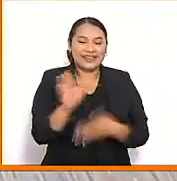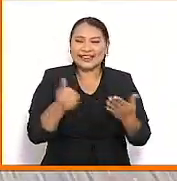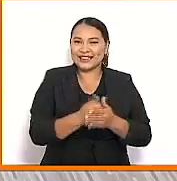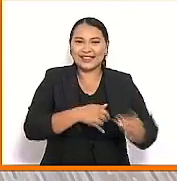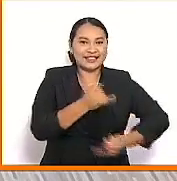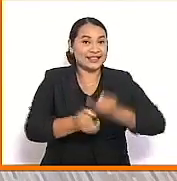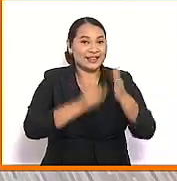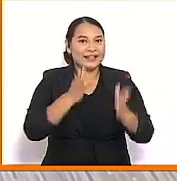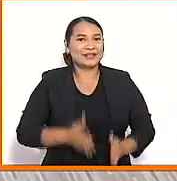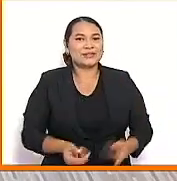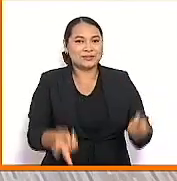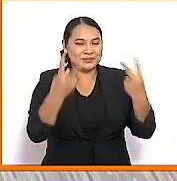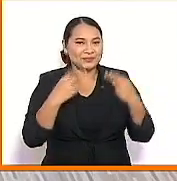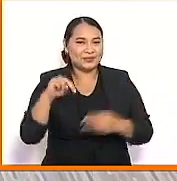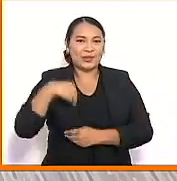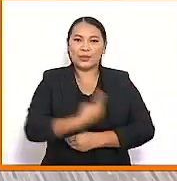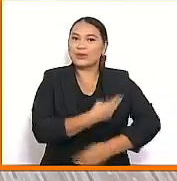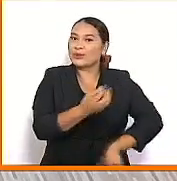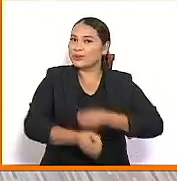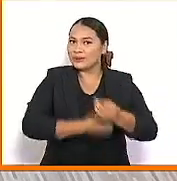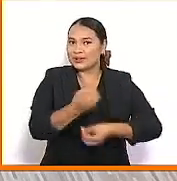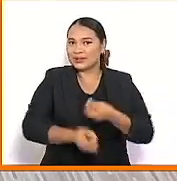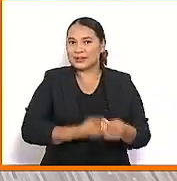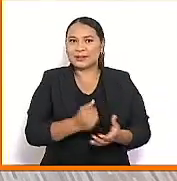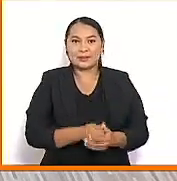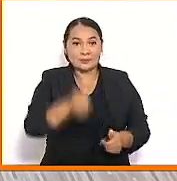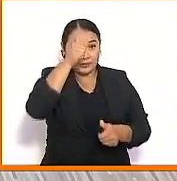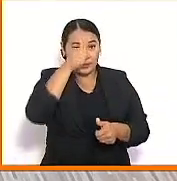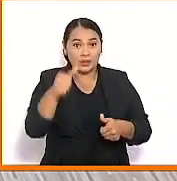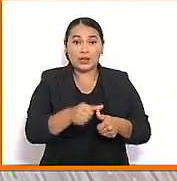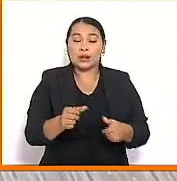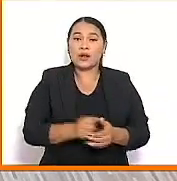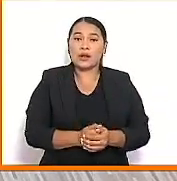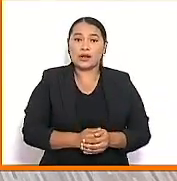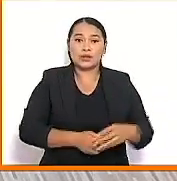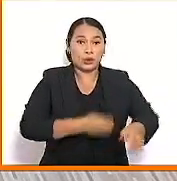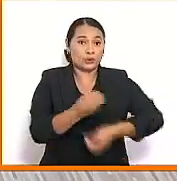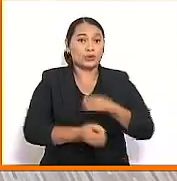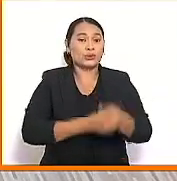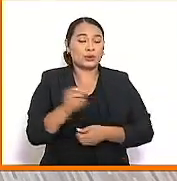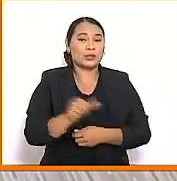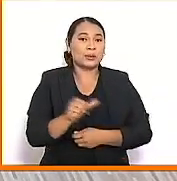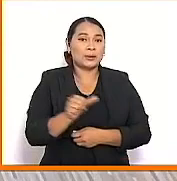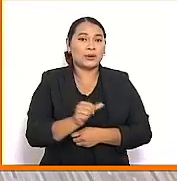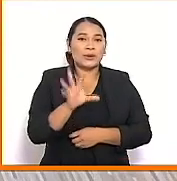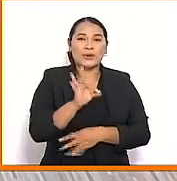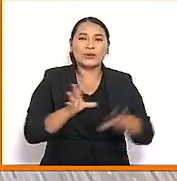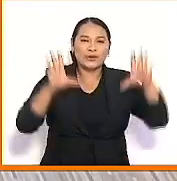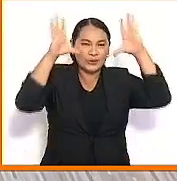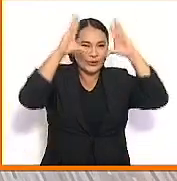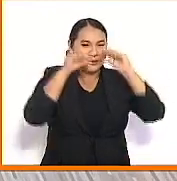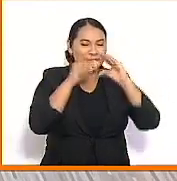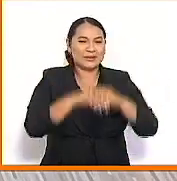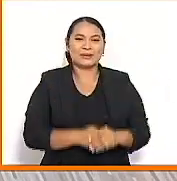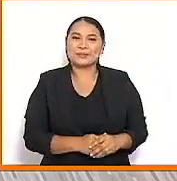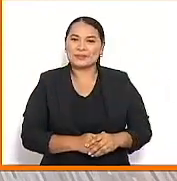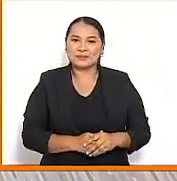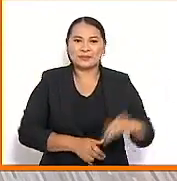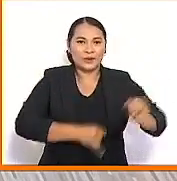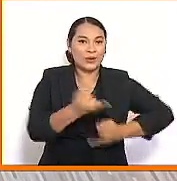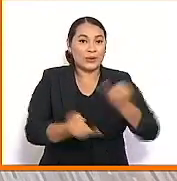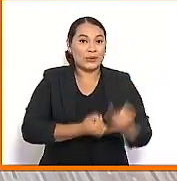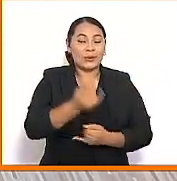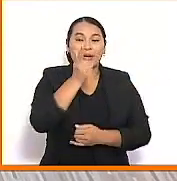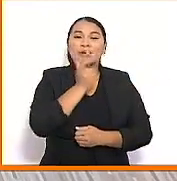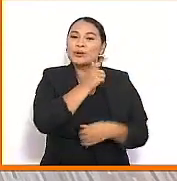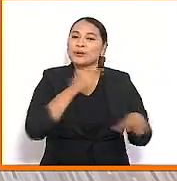todos nuestros jugadores que han sintonizado nuestro sorteo. Recordándoles, tienen una cita con nosotros a las 9 en punto de la noche. A jugar